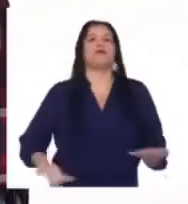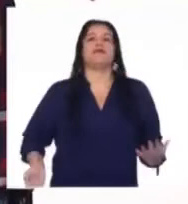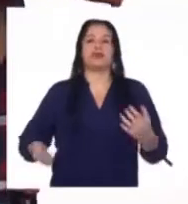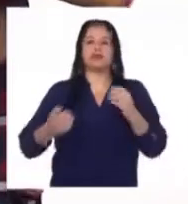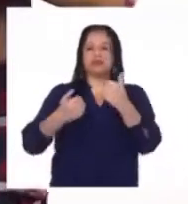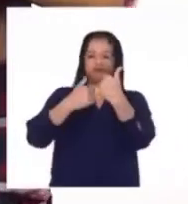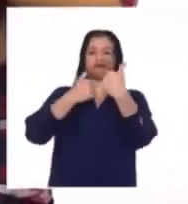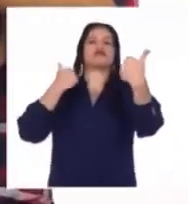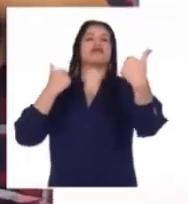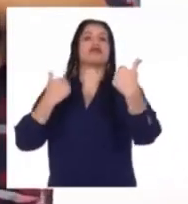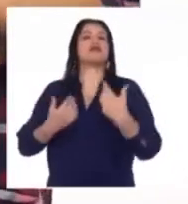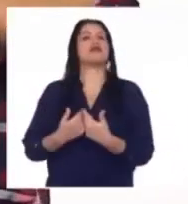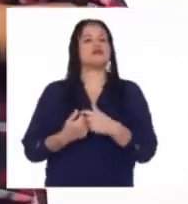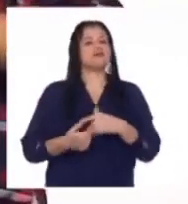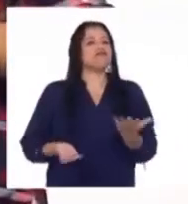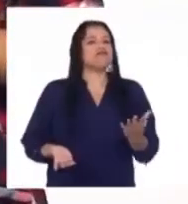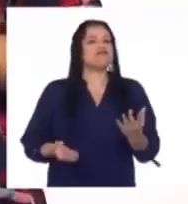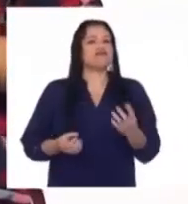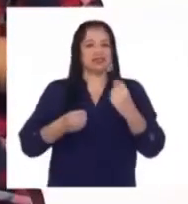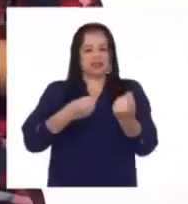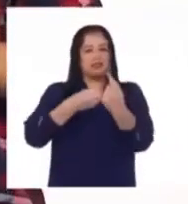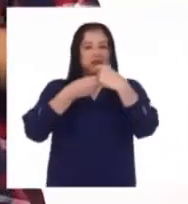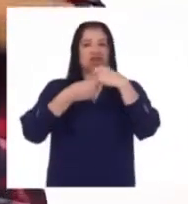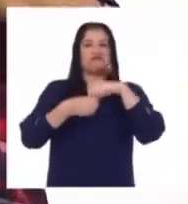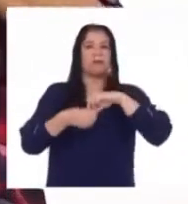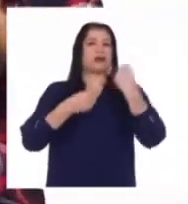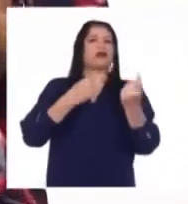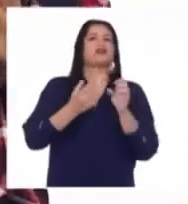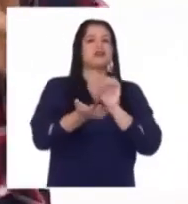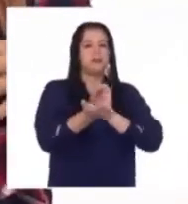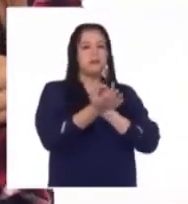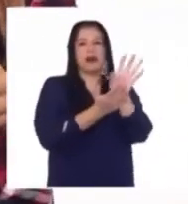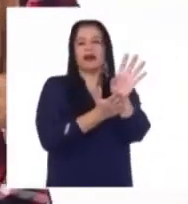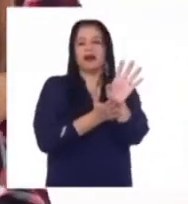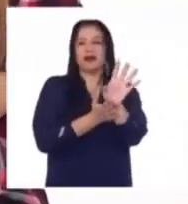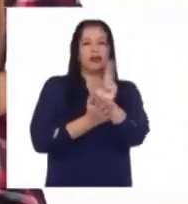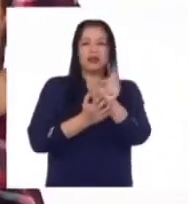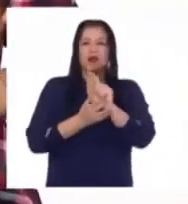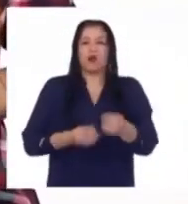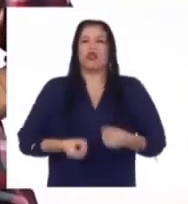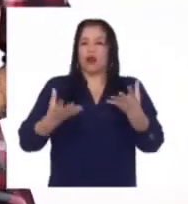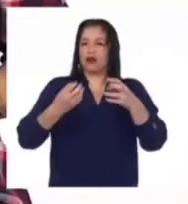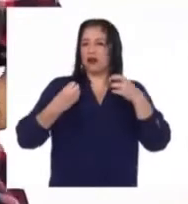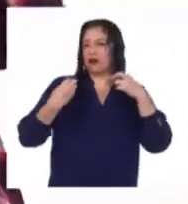Exclusión. Es rechazar y negar posibilidades.